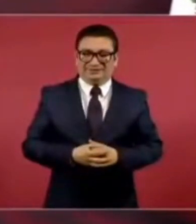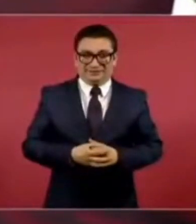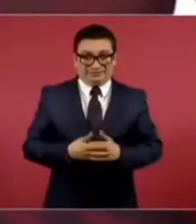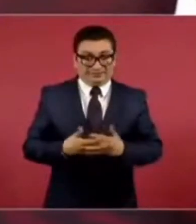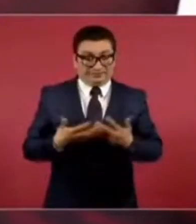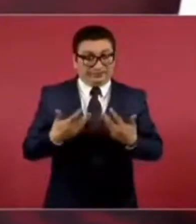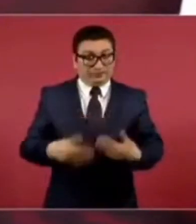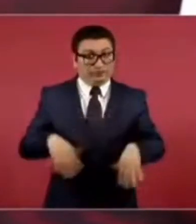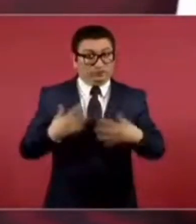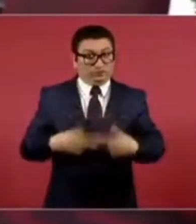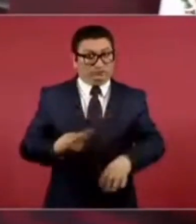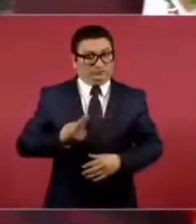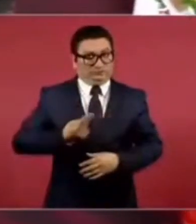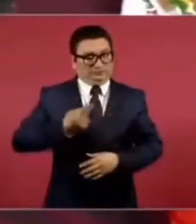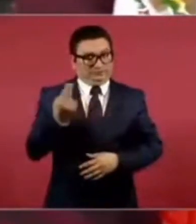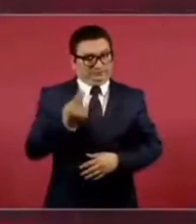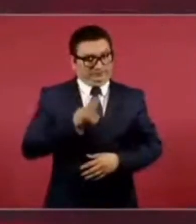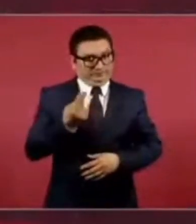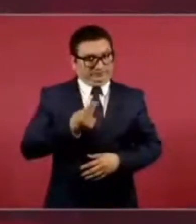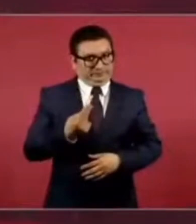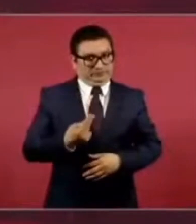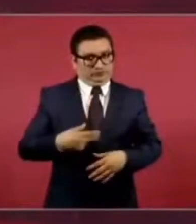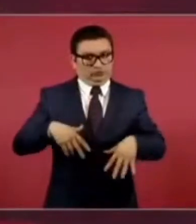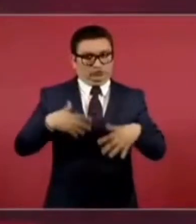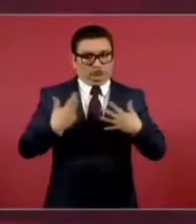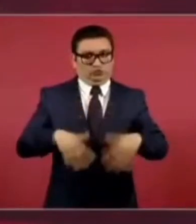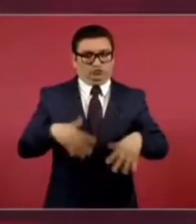Pero se necesita tener